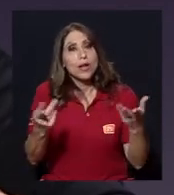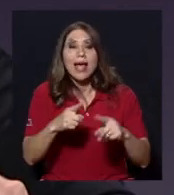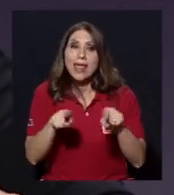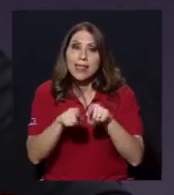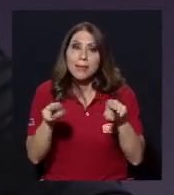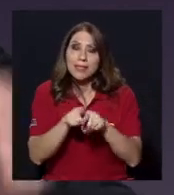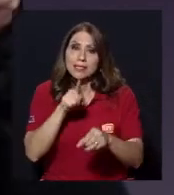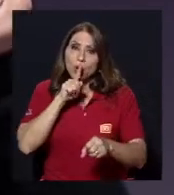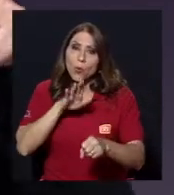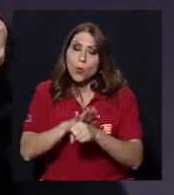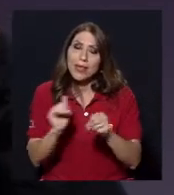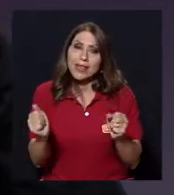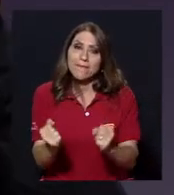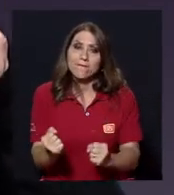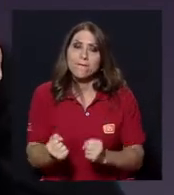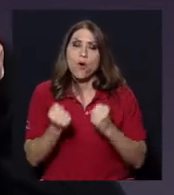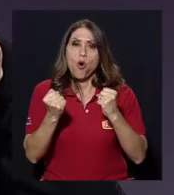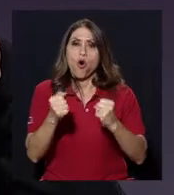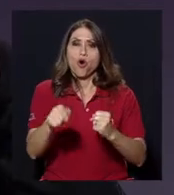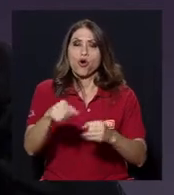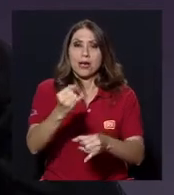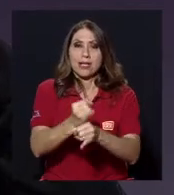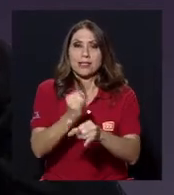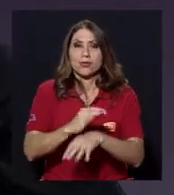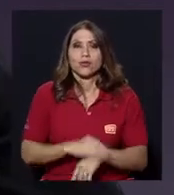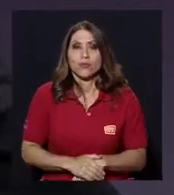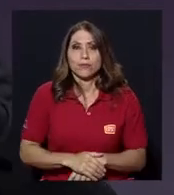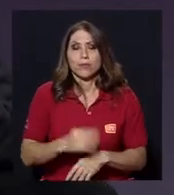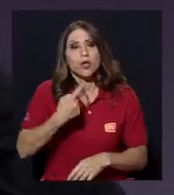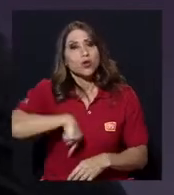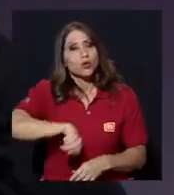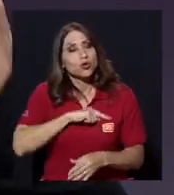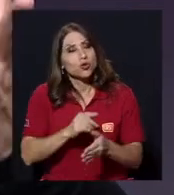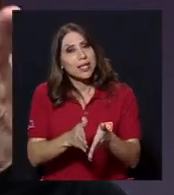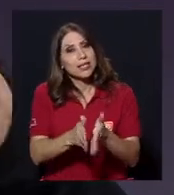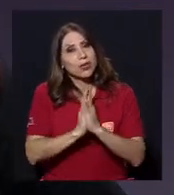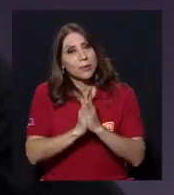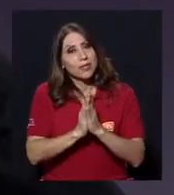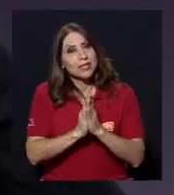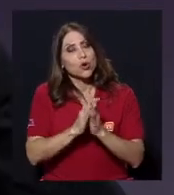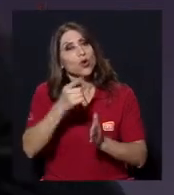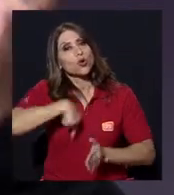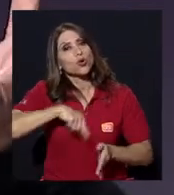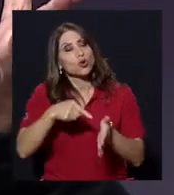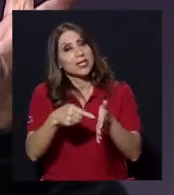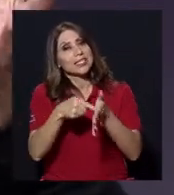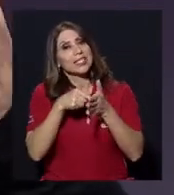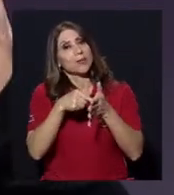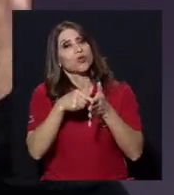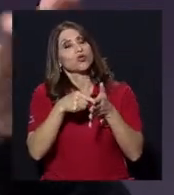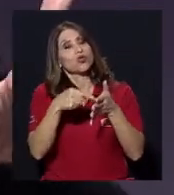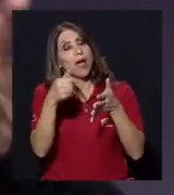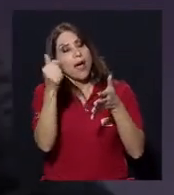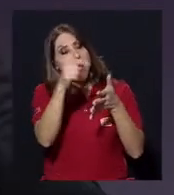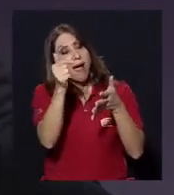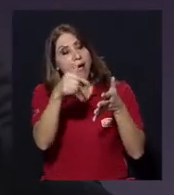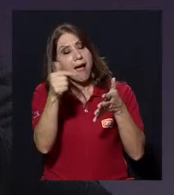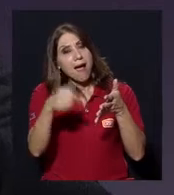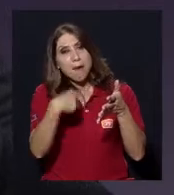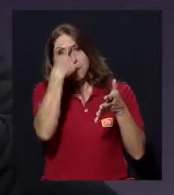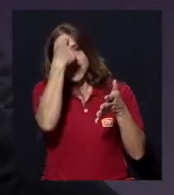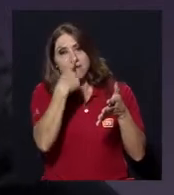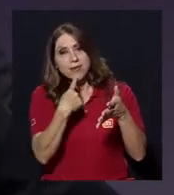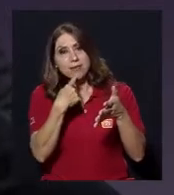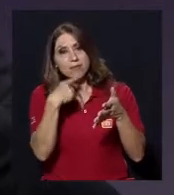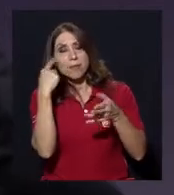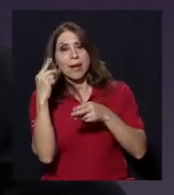se comprometa con fortalecer la institución. Es decir, estamos haciendo esa petición, este es el perfil que exigimos para este